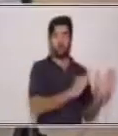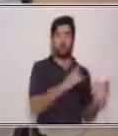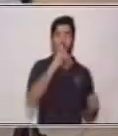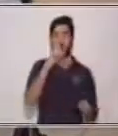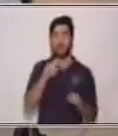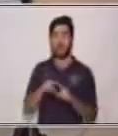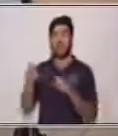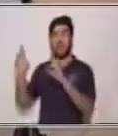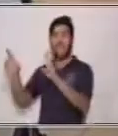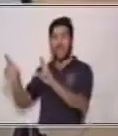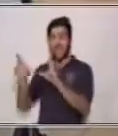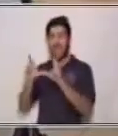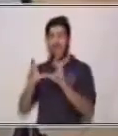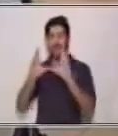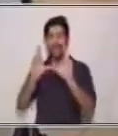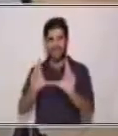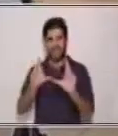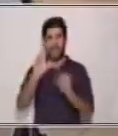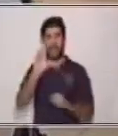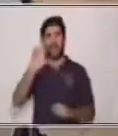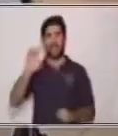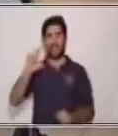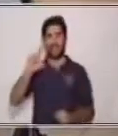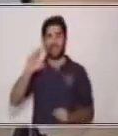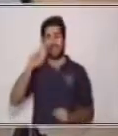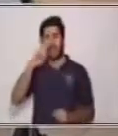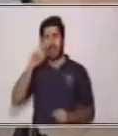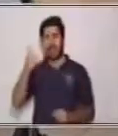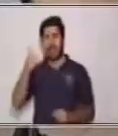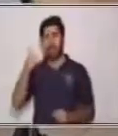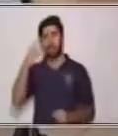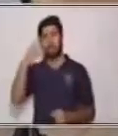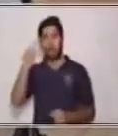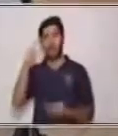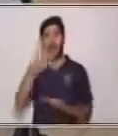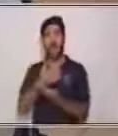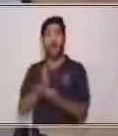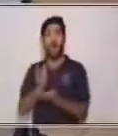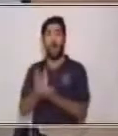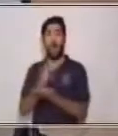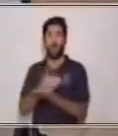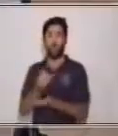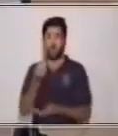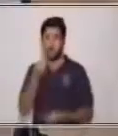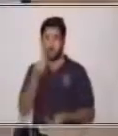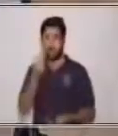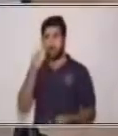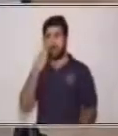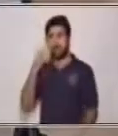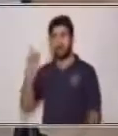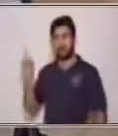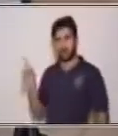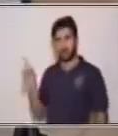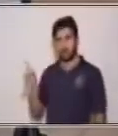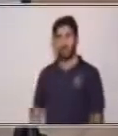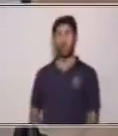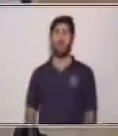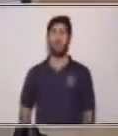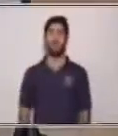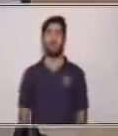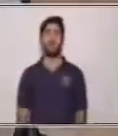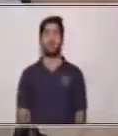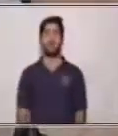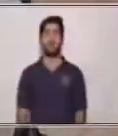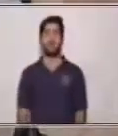que yo creo que muchos ya conocen a qué se refiere la receta de cocina. O tal vez en algún momento